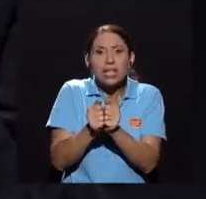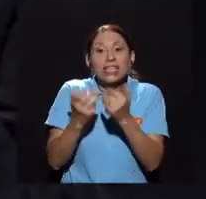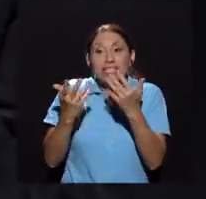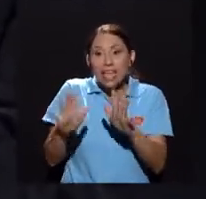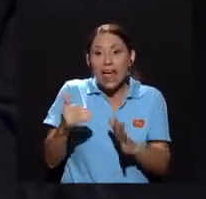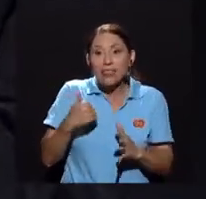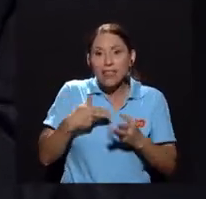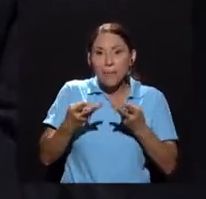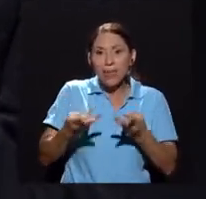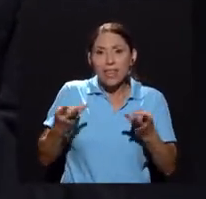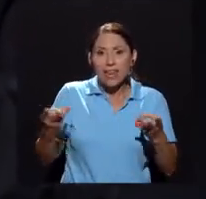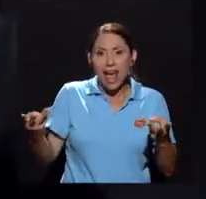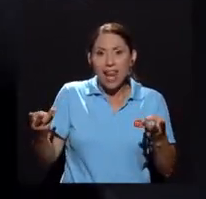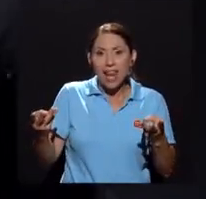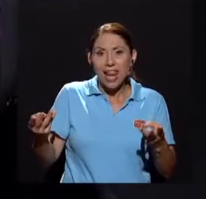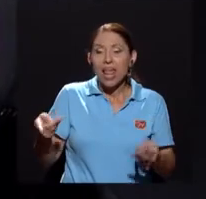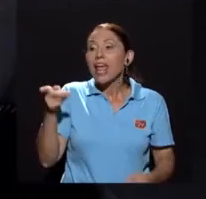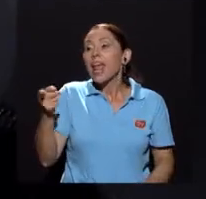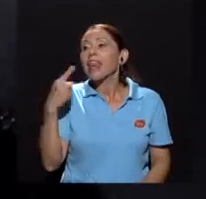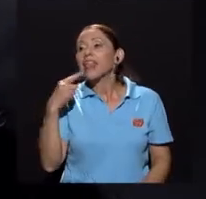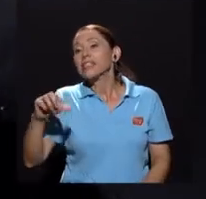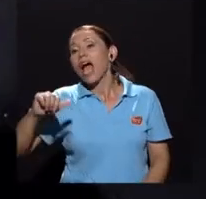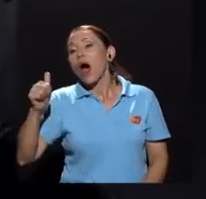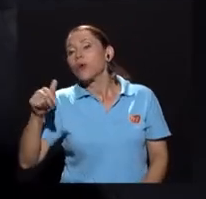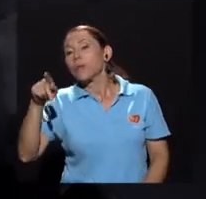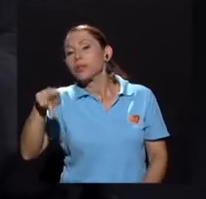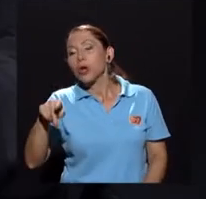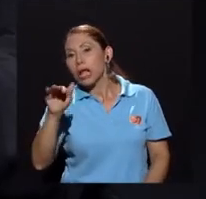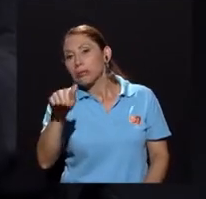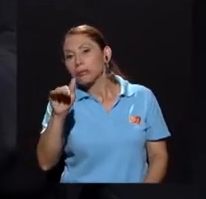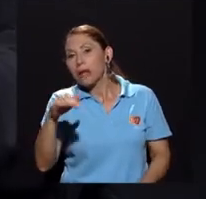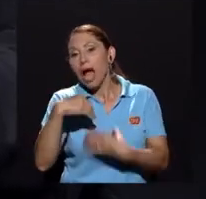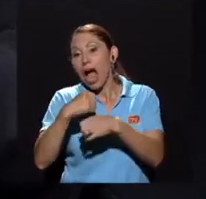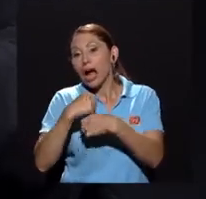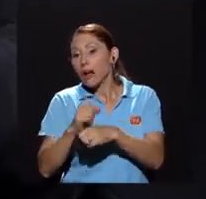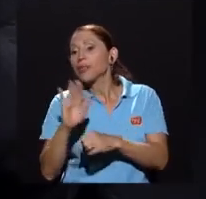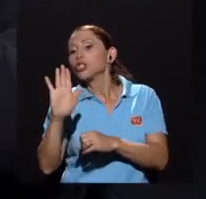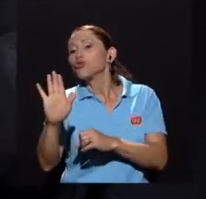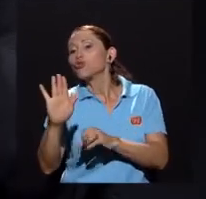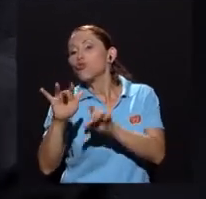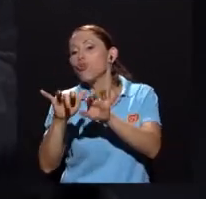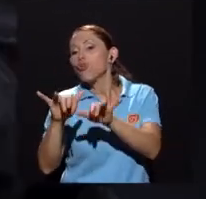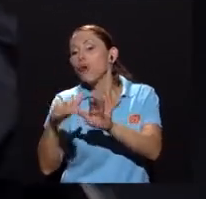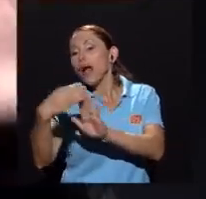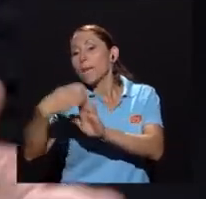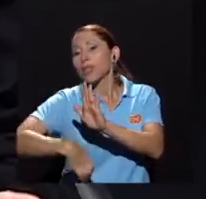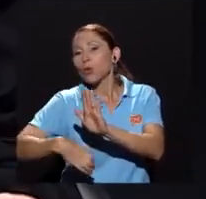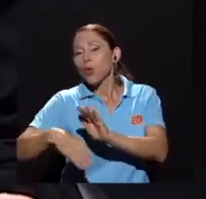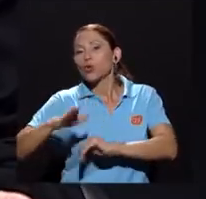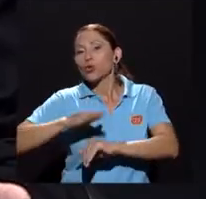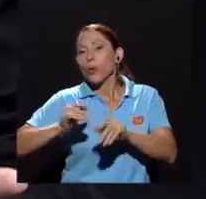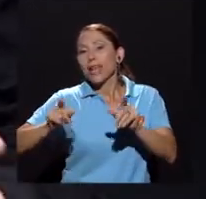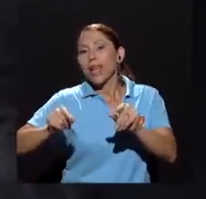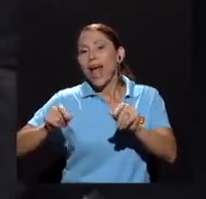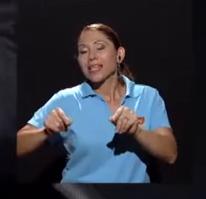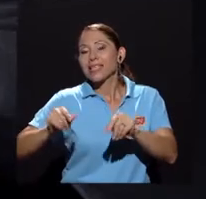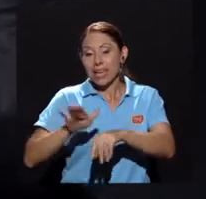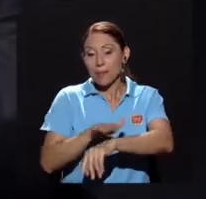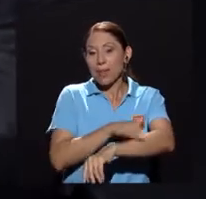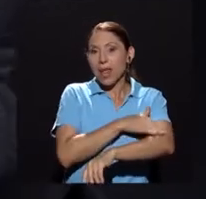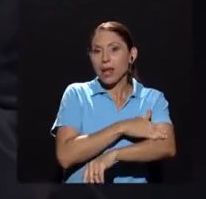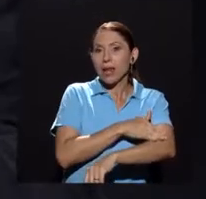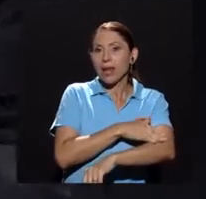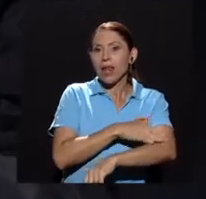material inclusive le decía al cual legará me en la artículo ahora el capítulo sólido sobre cáncer y piel y yo tengo las fotos las